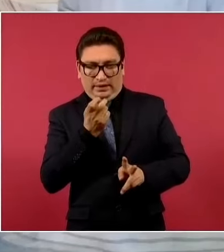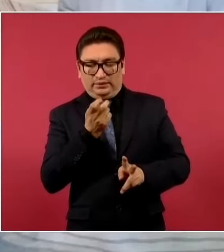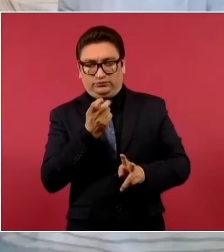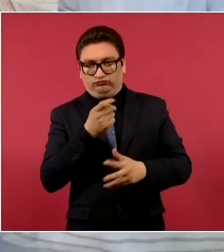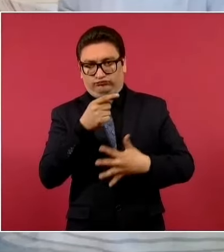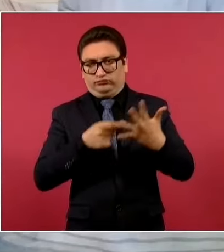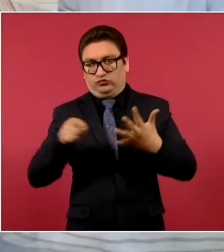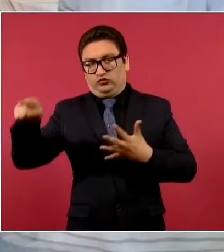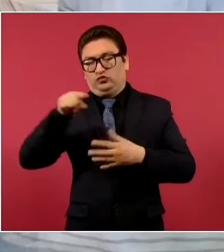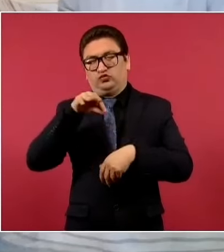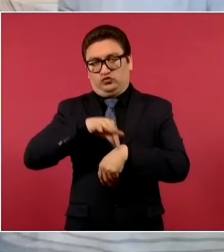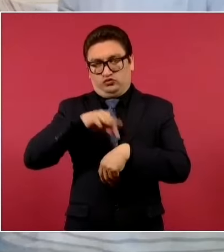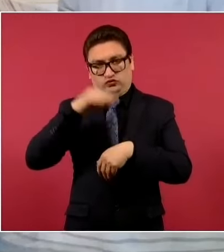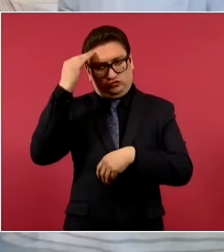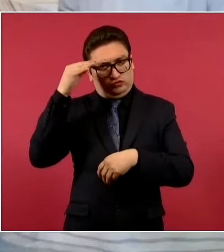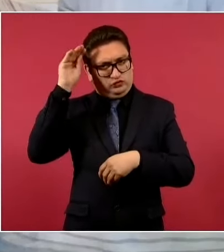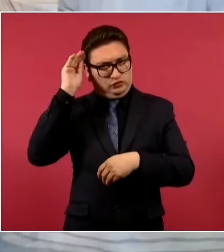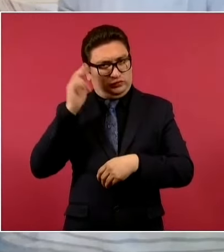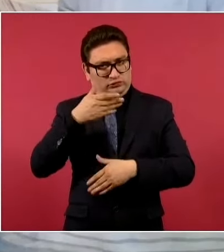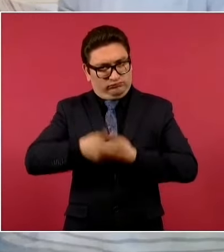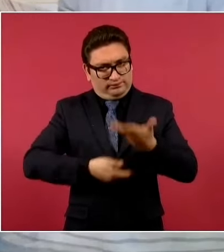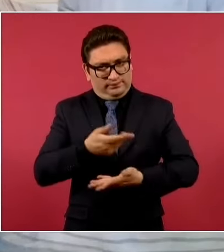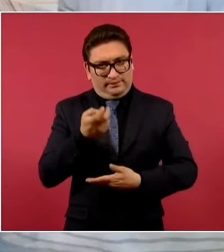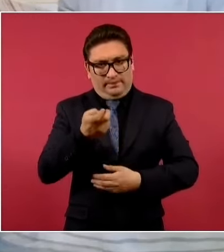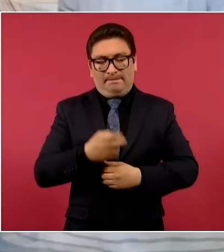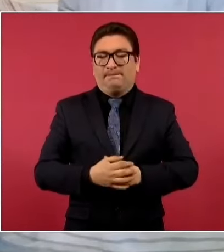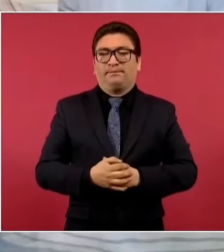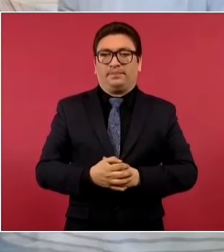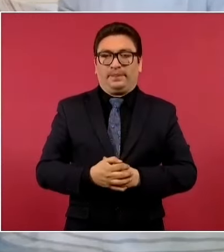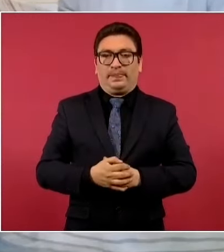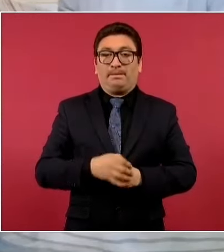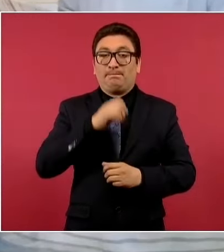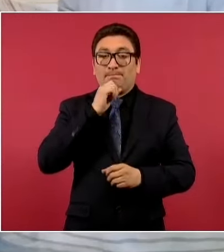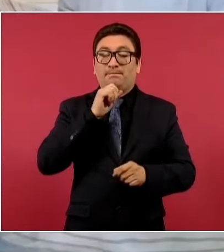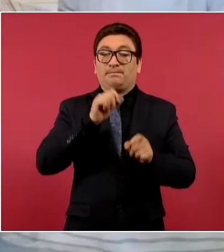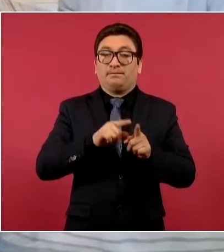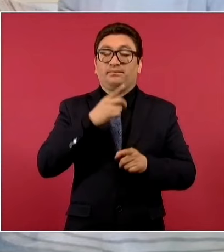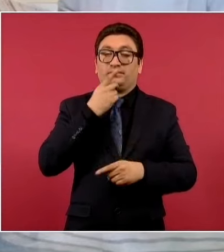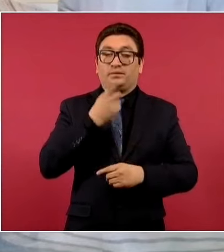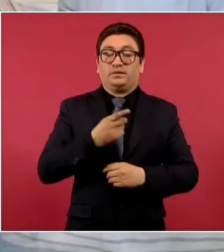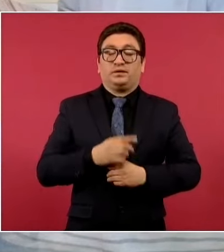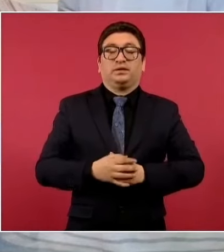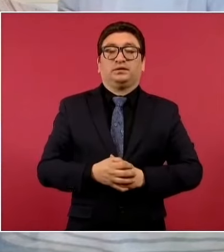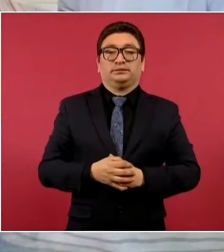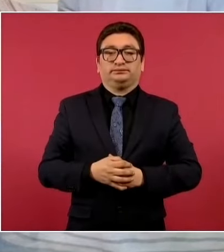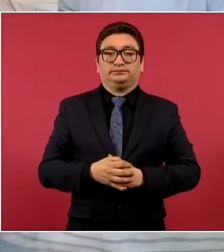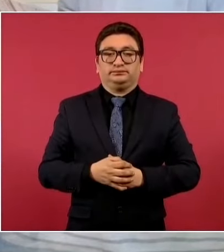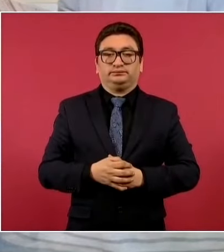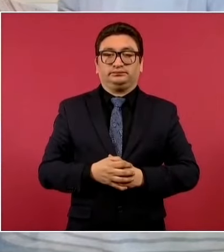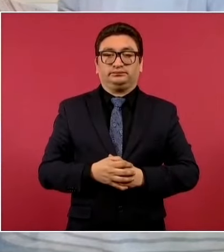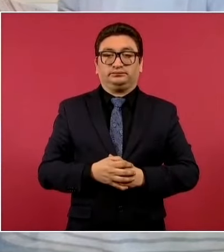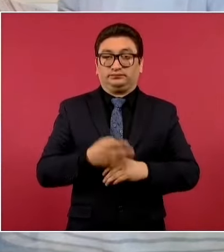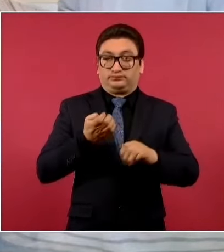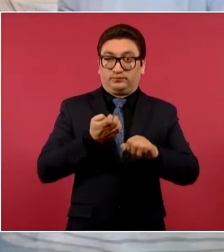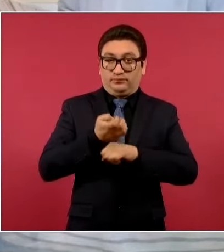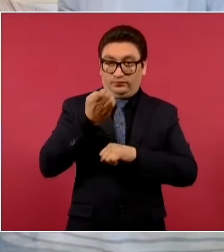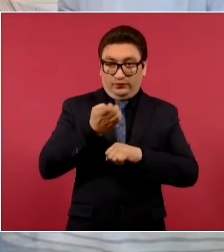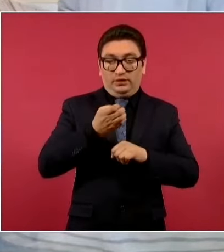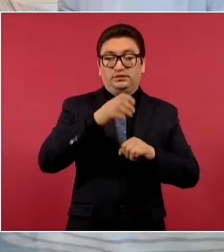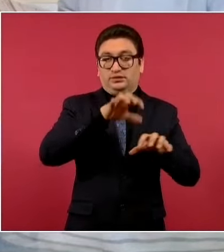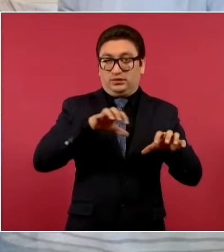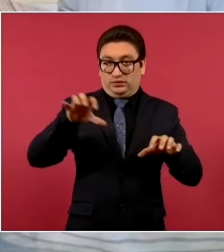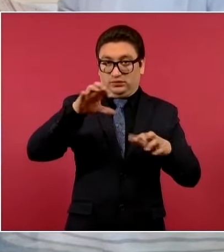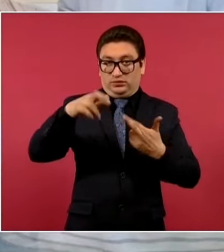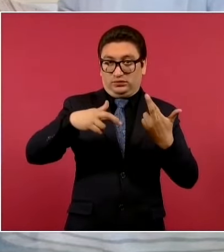cubriendo los médicos cubanos. Hay que decirlo también, están en estados y en particular en